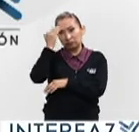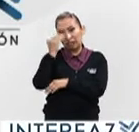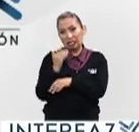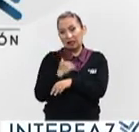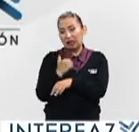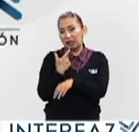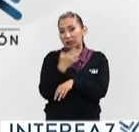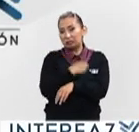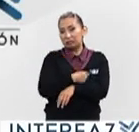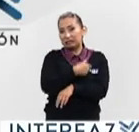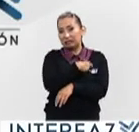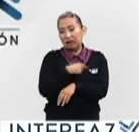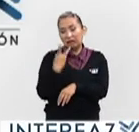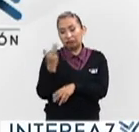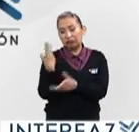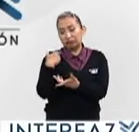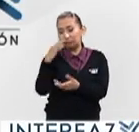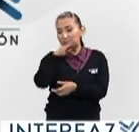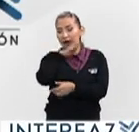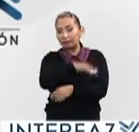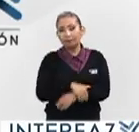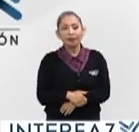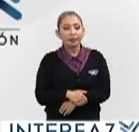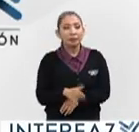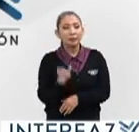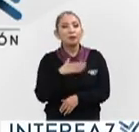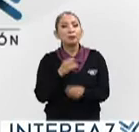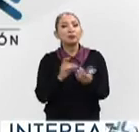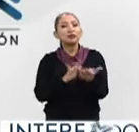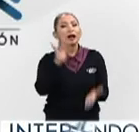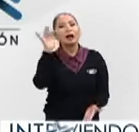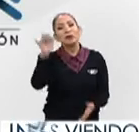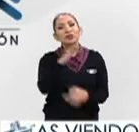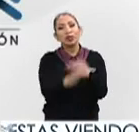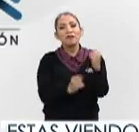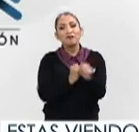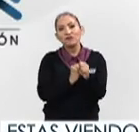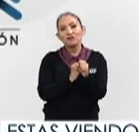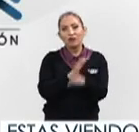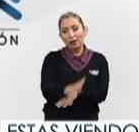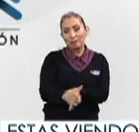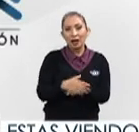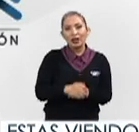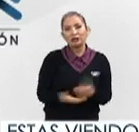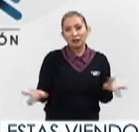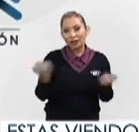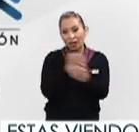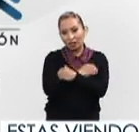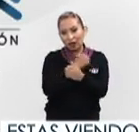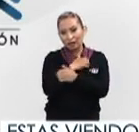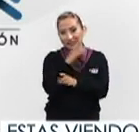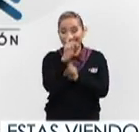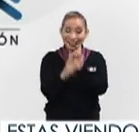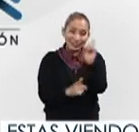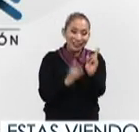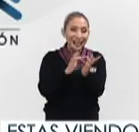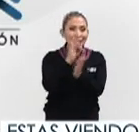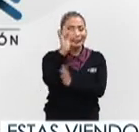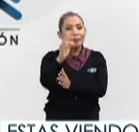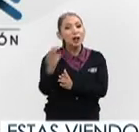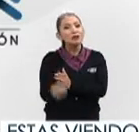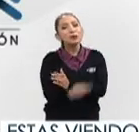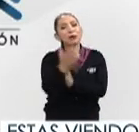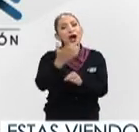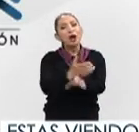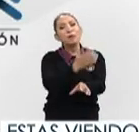Suiza, Pero se le vino la noche. Así es. Bueno, muchísimas gracias por toda la información de la educación y los deportes. Gracias también a